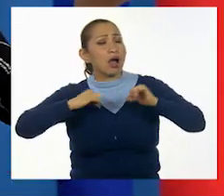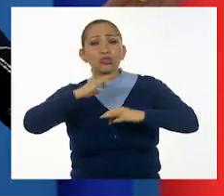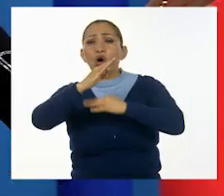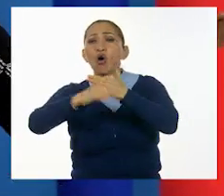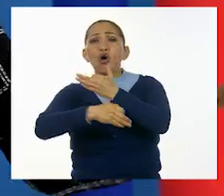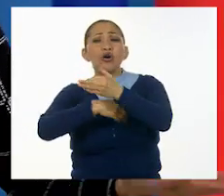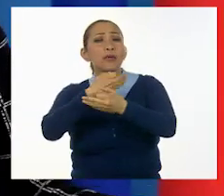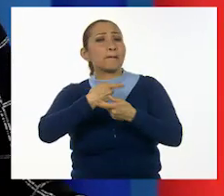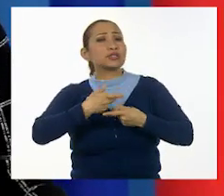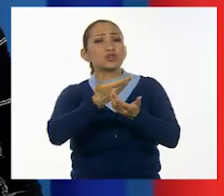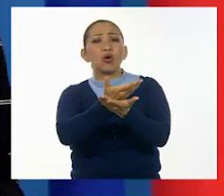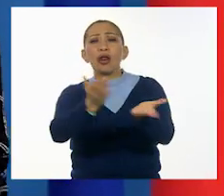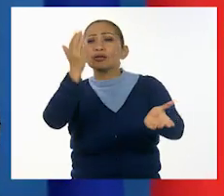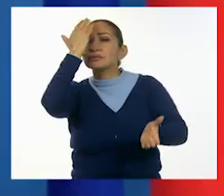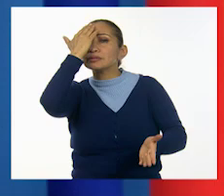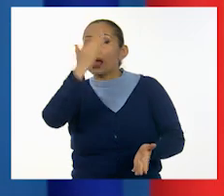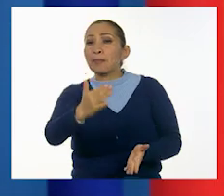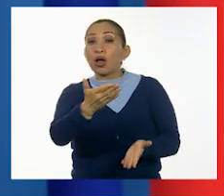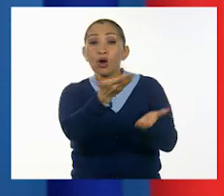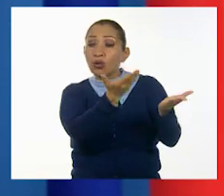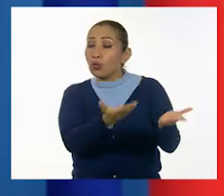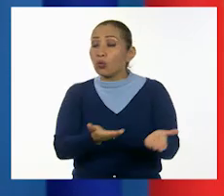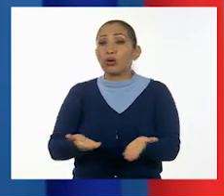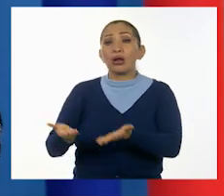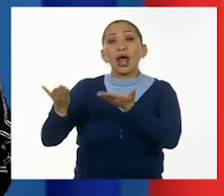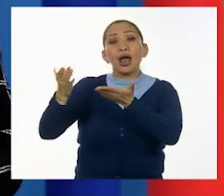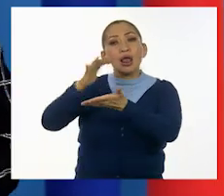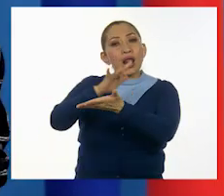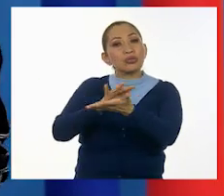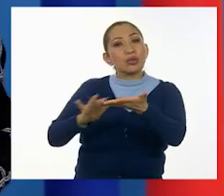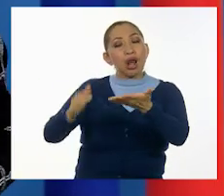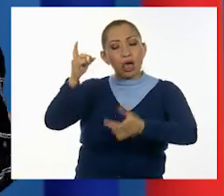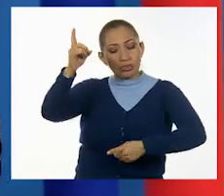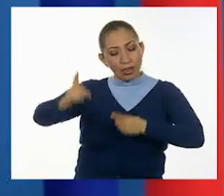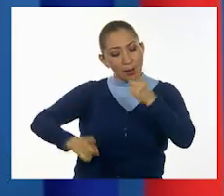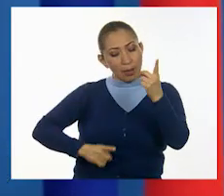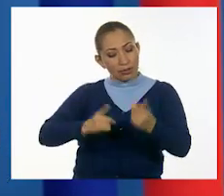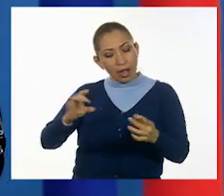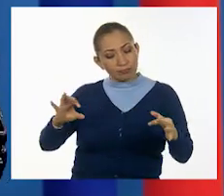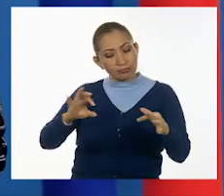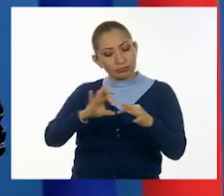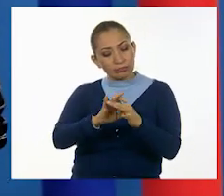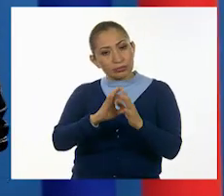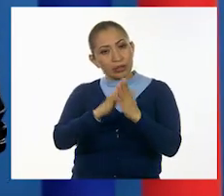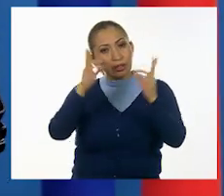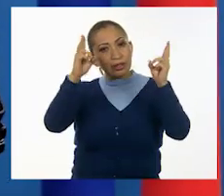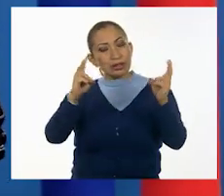todo el público conocedor. Con ustedes, la lectura dramatizada de la obra